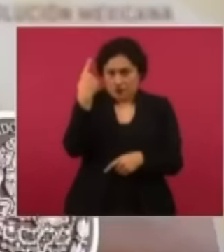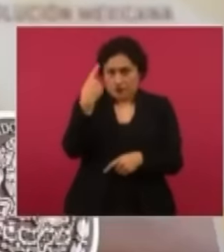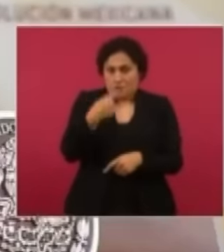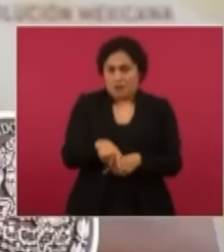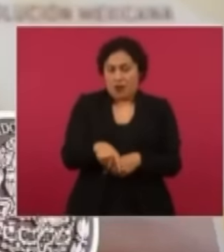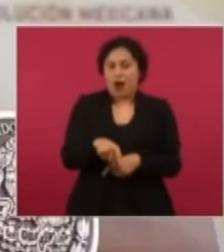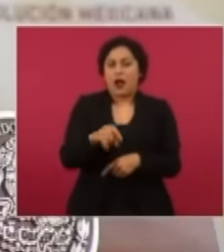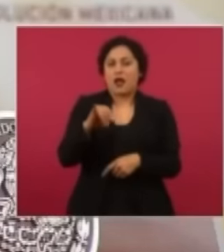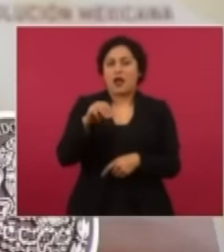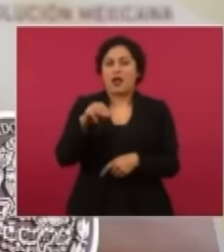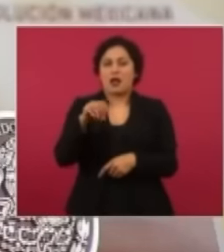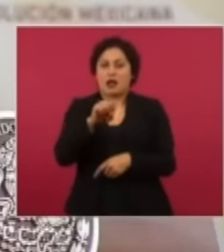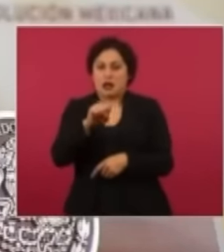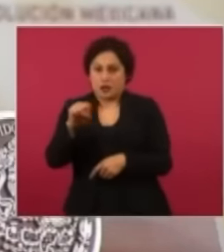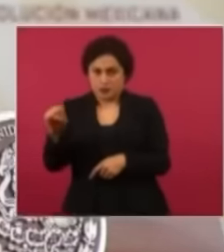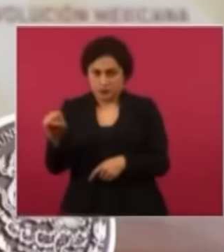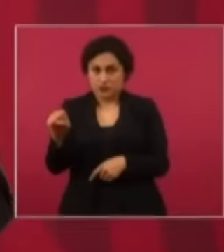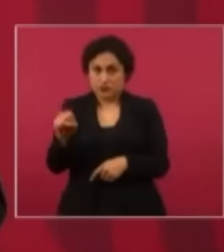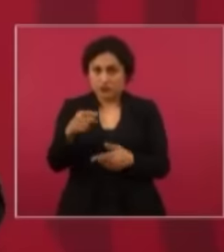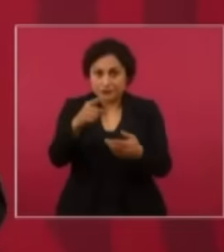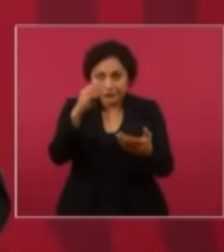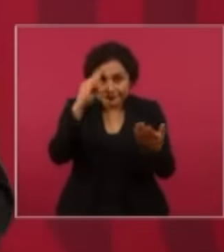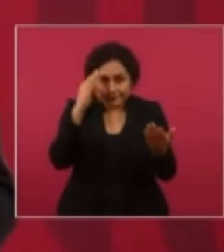para el seguro social imagínense